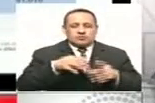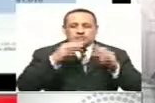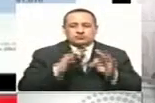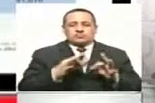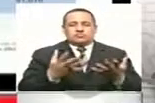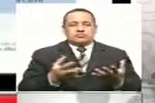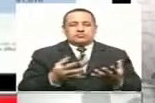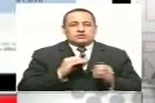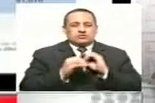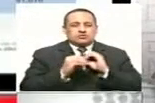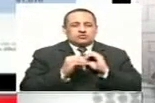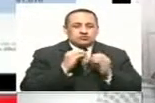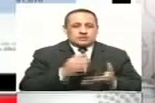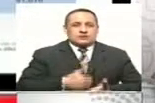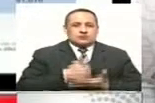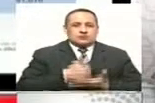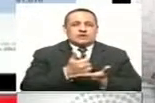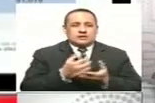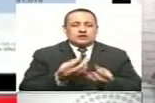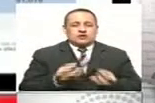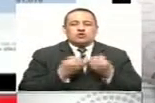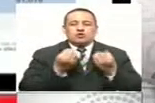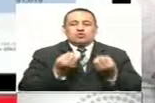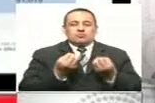¿no? El tema de